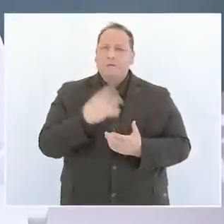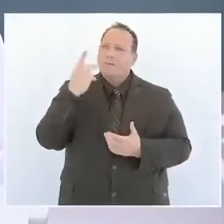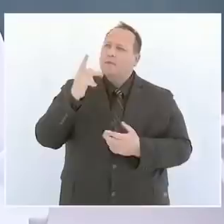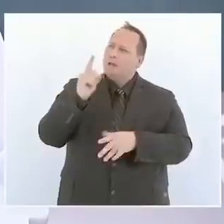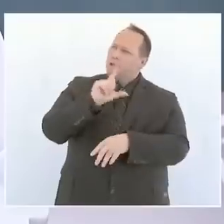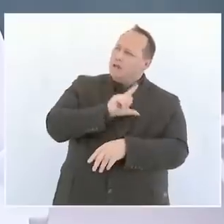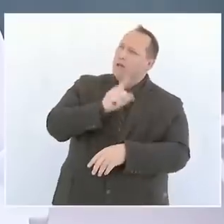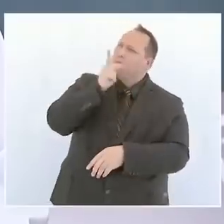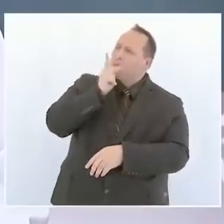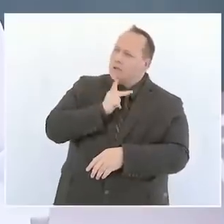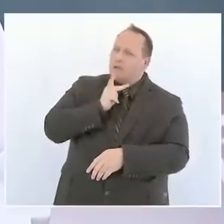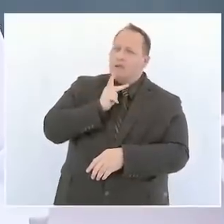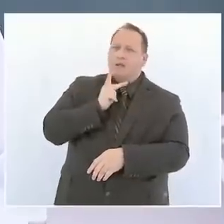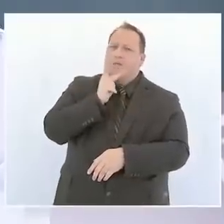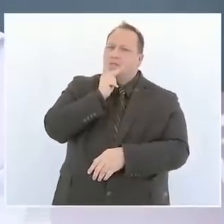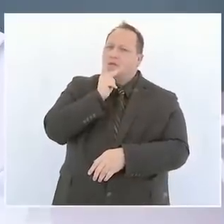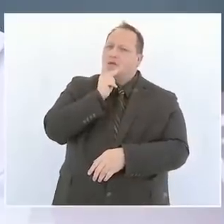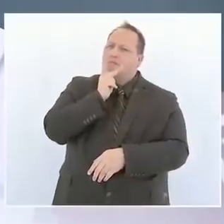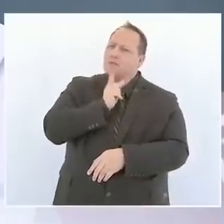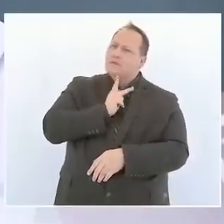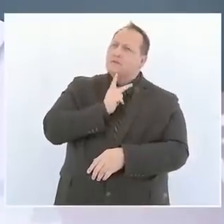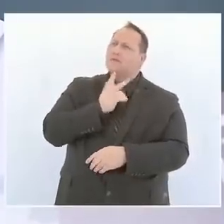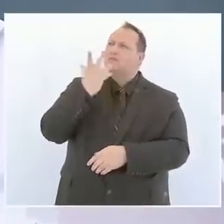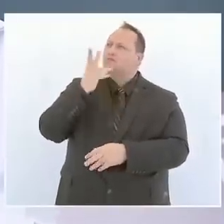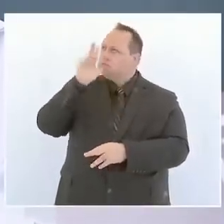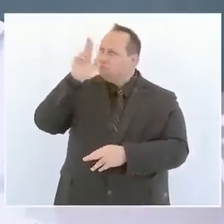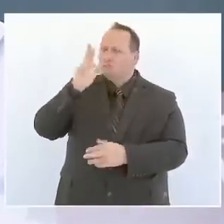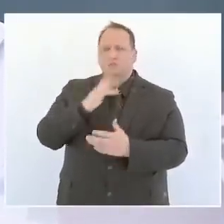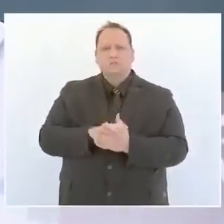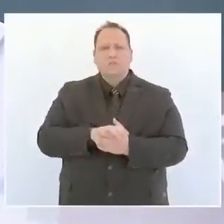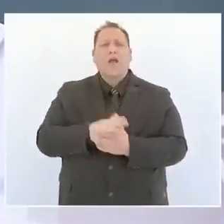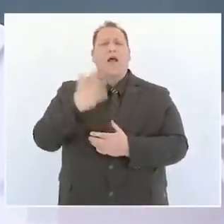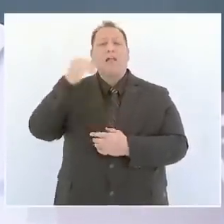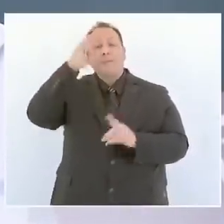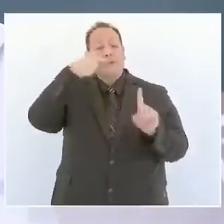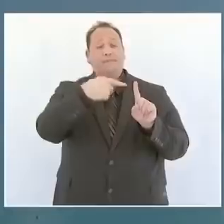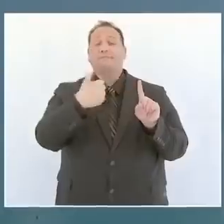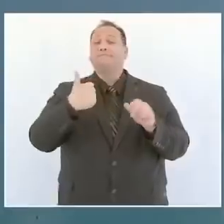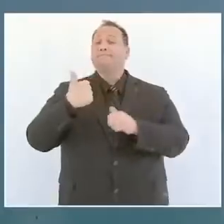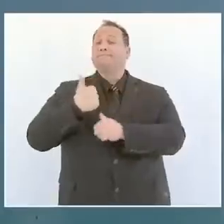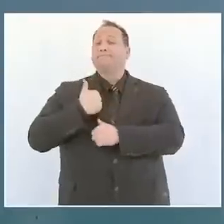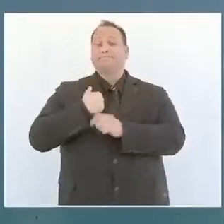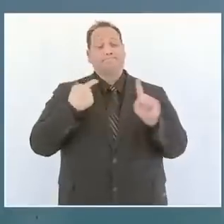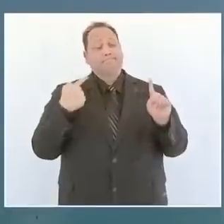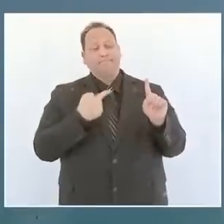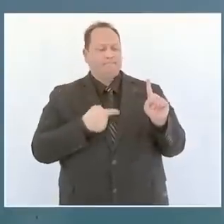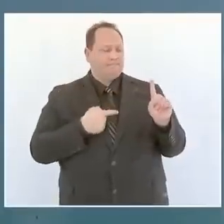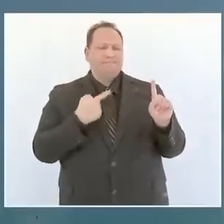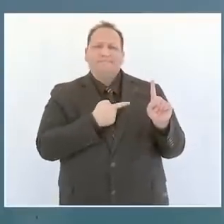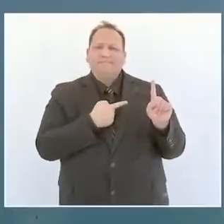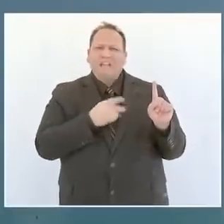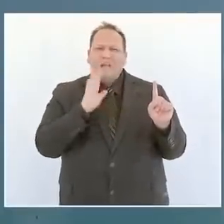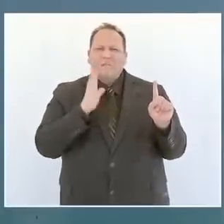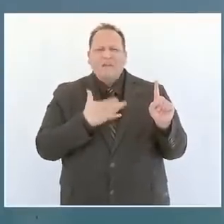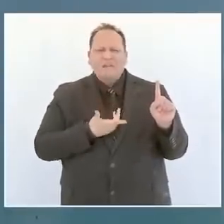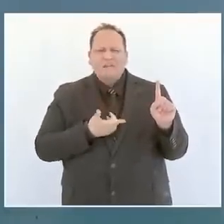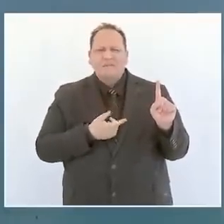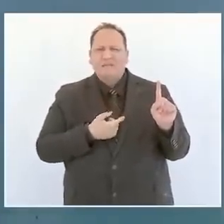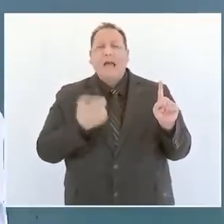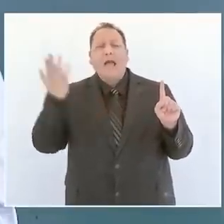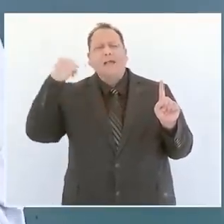patria. Antes se pensaba que el soldado, el marino, eran